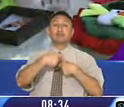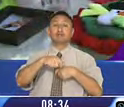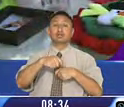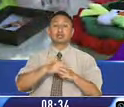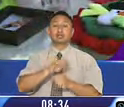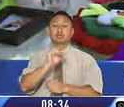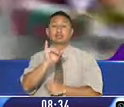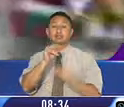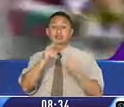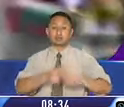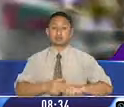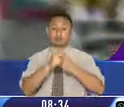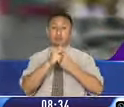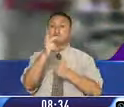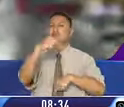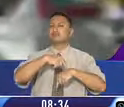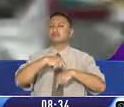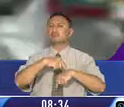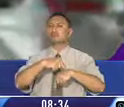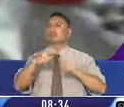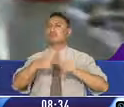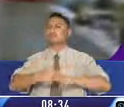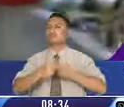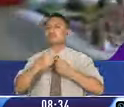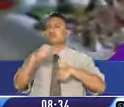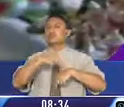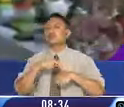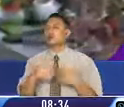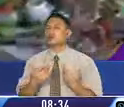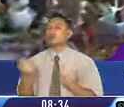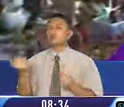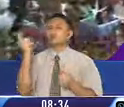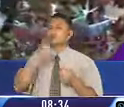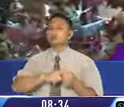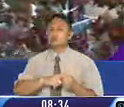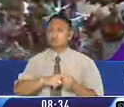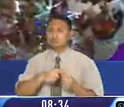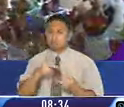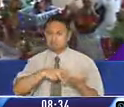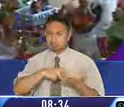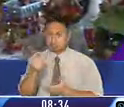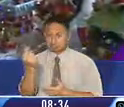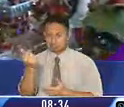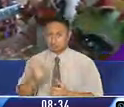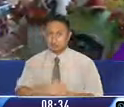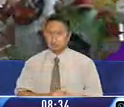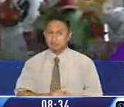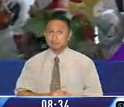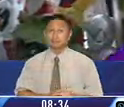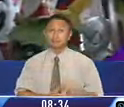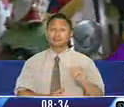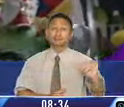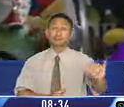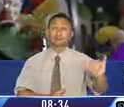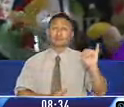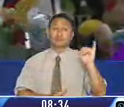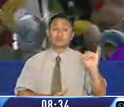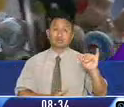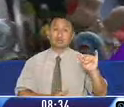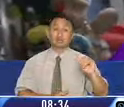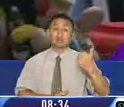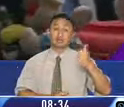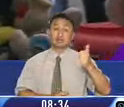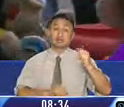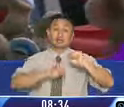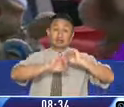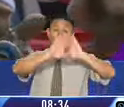sábado aquí. ¿A qué horas puede venir la ciudadanía? ¿Cómo puede inscribirse? ¿Tiene algún costo? Este día sábado vamos a estar desde las 10 de la mañana